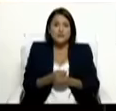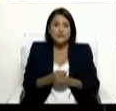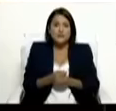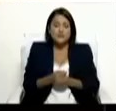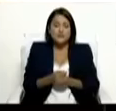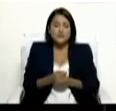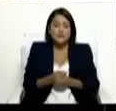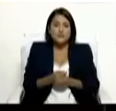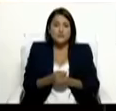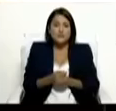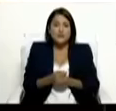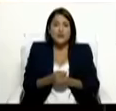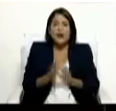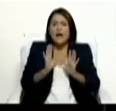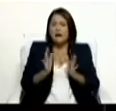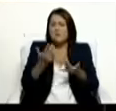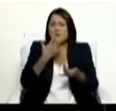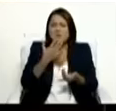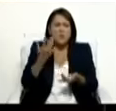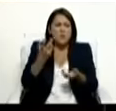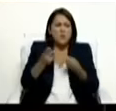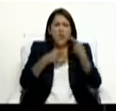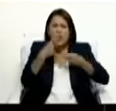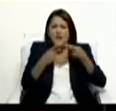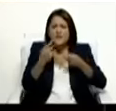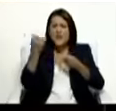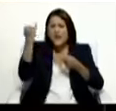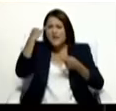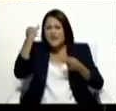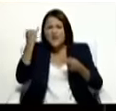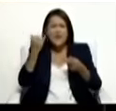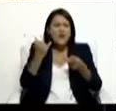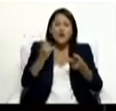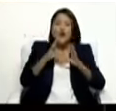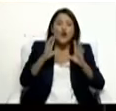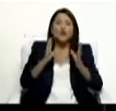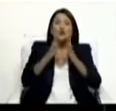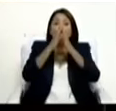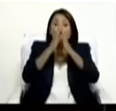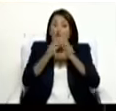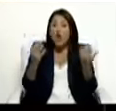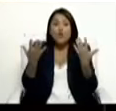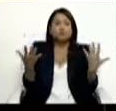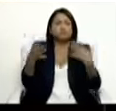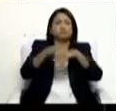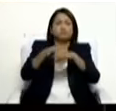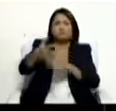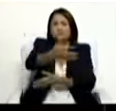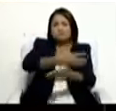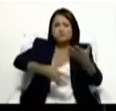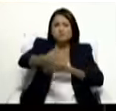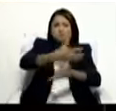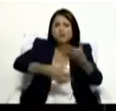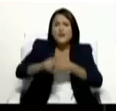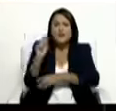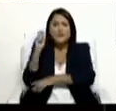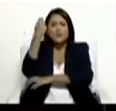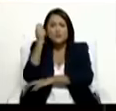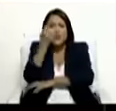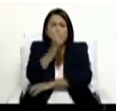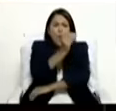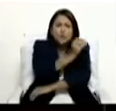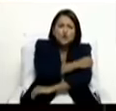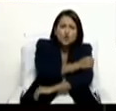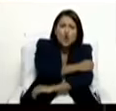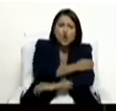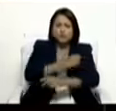de cada uno, de a qué partido pertenece uno u otro. Aquí estamos diputados y diputadas por igual de la oposición democrática de